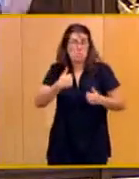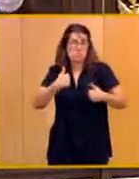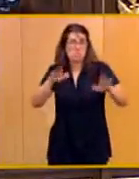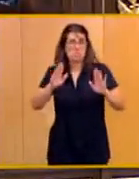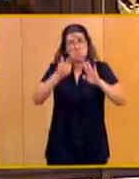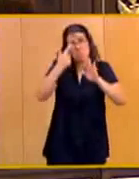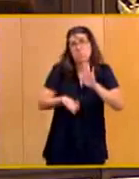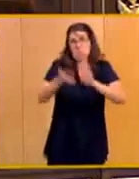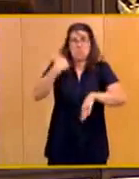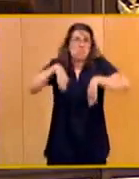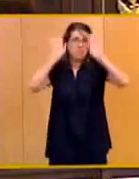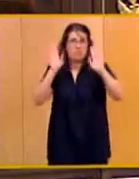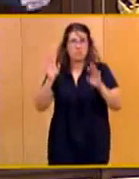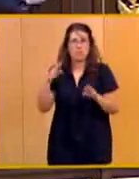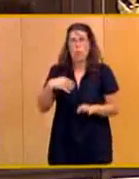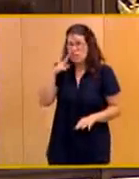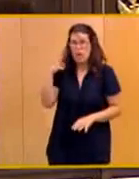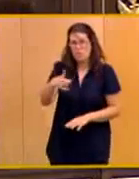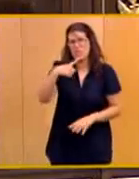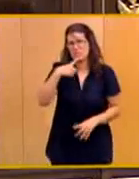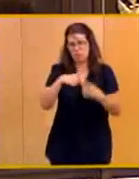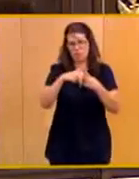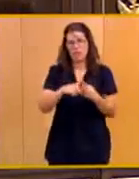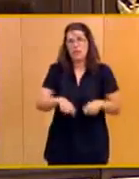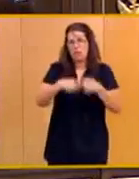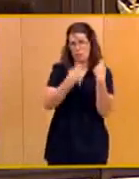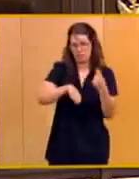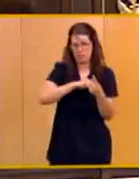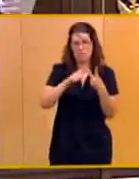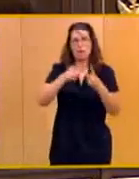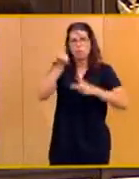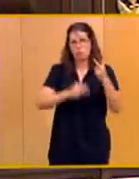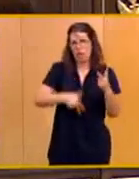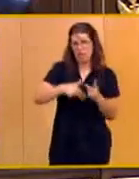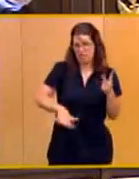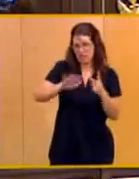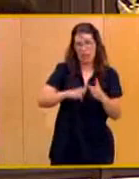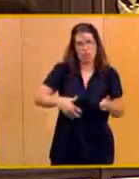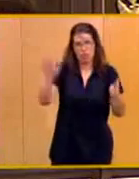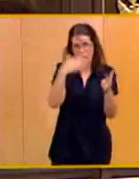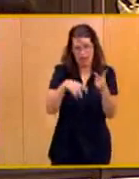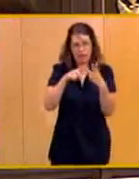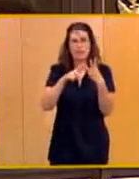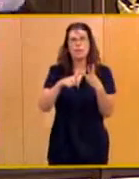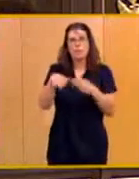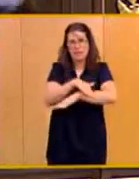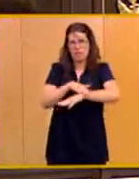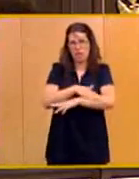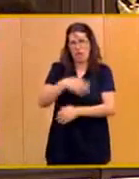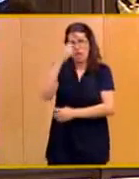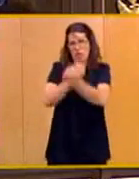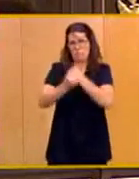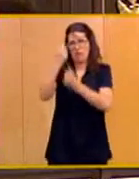rompía España, que no iba a haber presupuestos generales del Estado, que iba a desaparecer el Ministerio de Economía y Hacienda, que todo el Estatuto